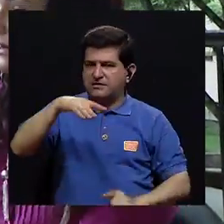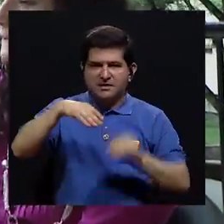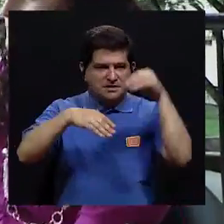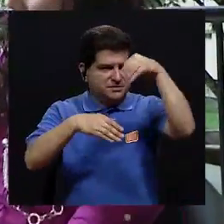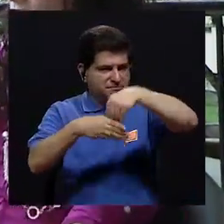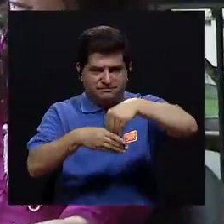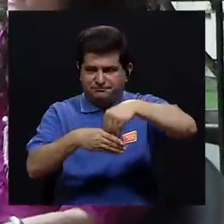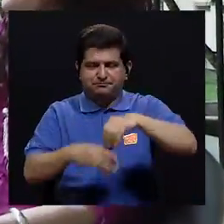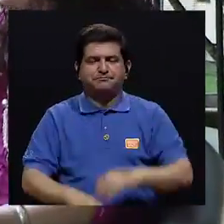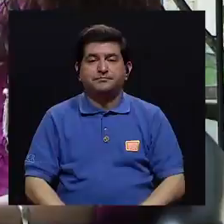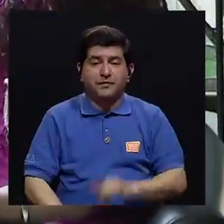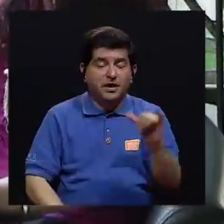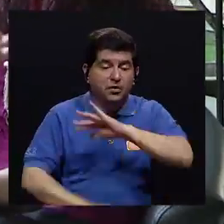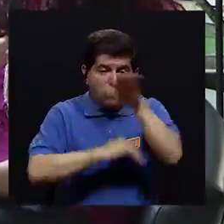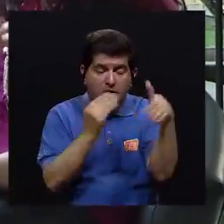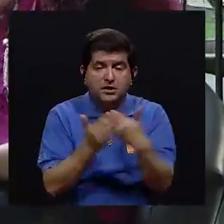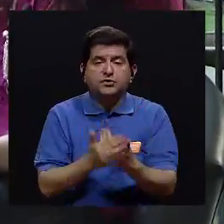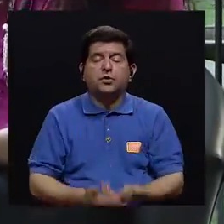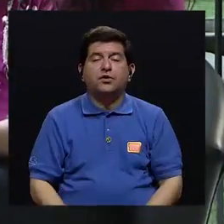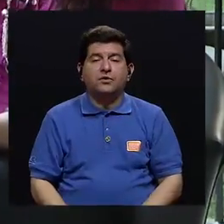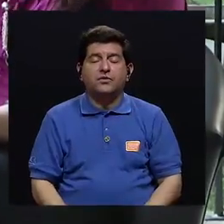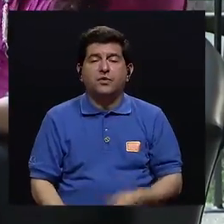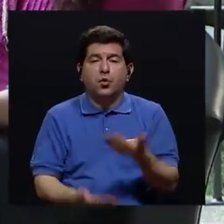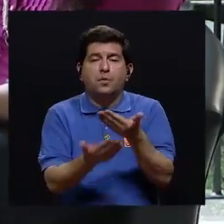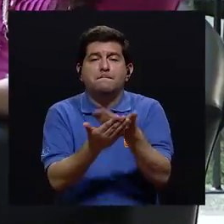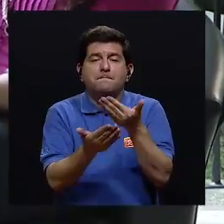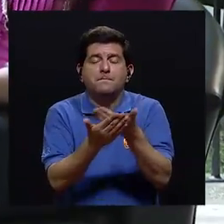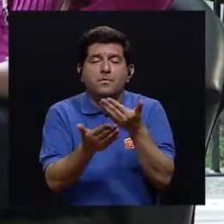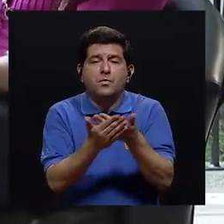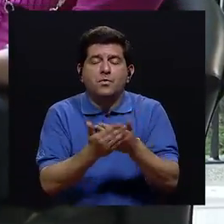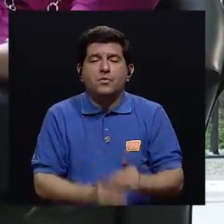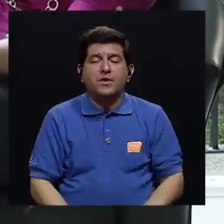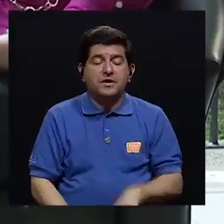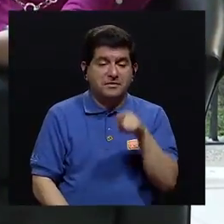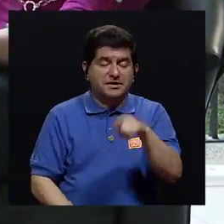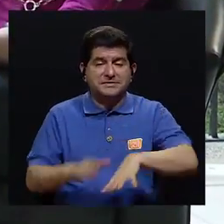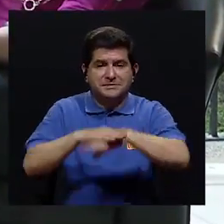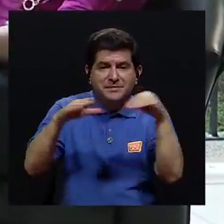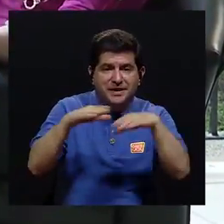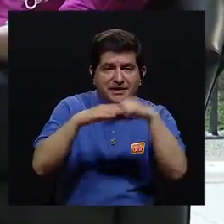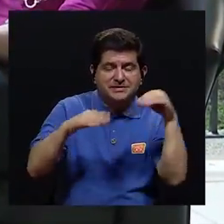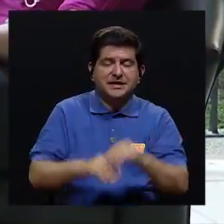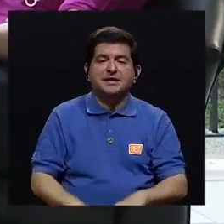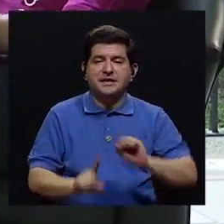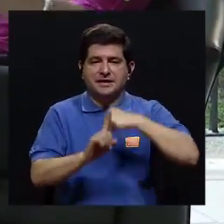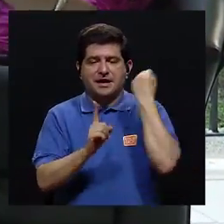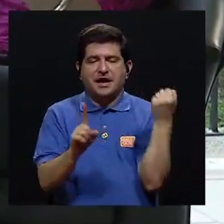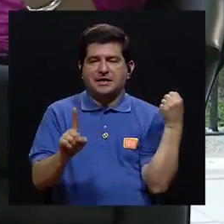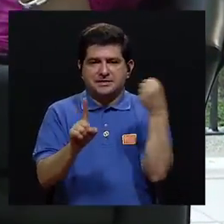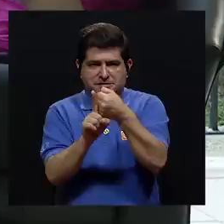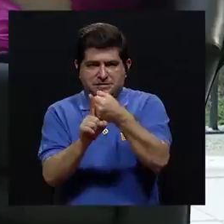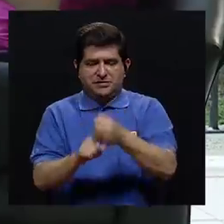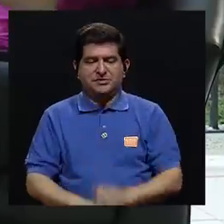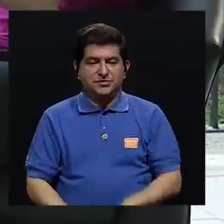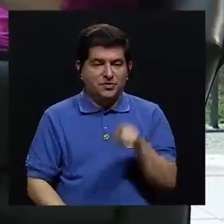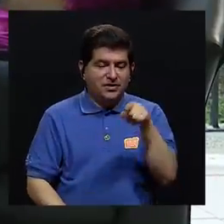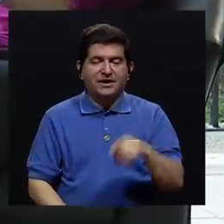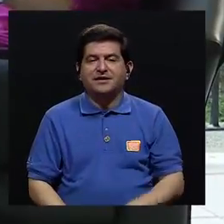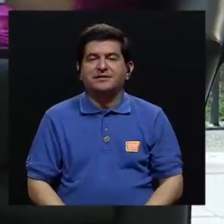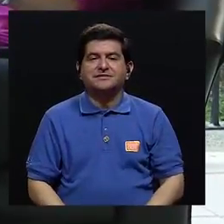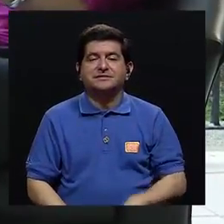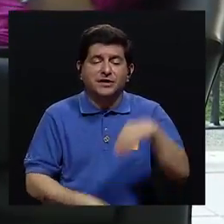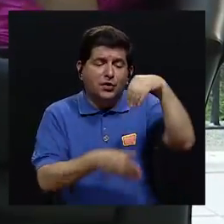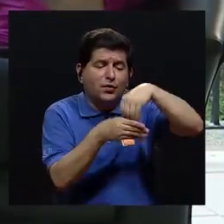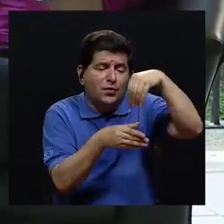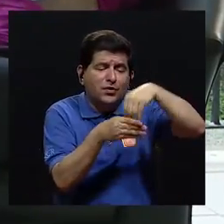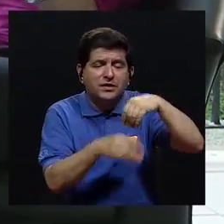visualizados. Y todo lo que hablamos de los simulacros de evacuación o algún accidente que pudiésemos tener. Entonces ese es básicamente el